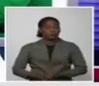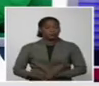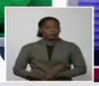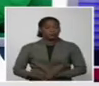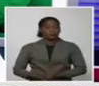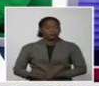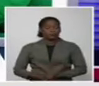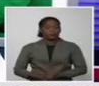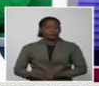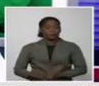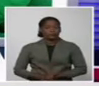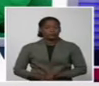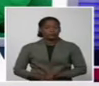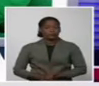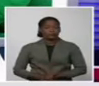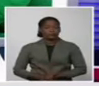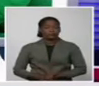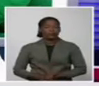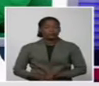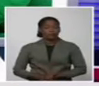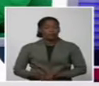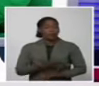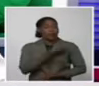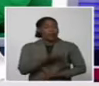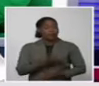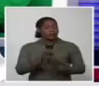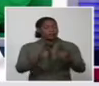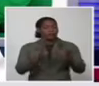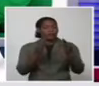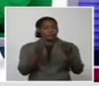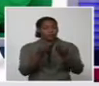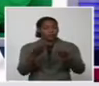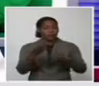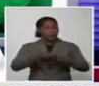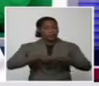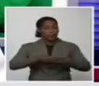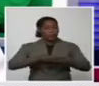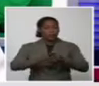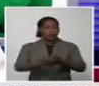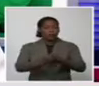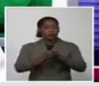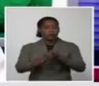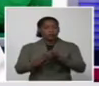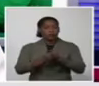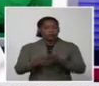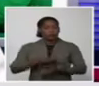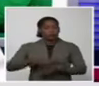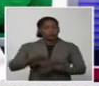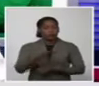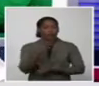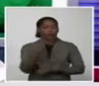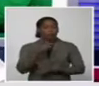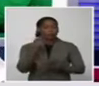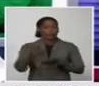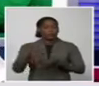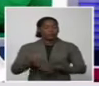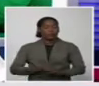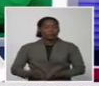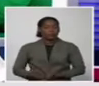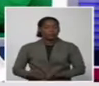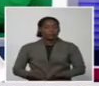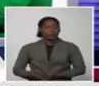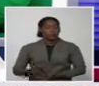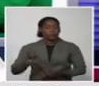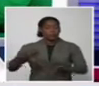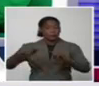que tenemos que informar y dar las condolencias a sus familiares y amistades. Uno es un paciente de 90 años de